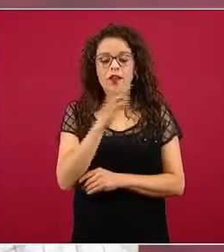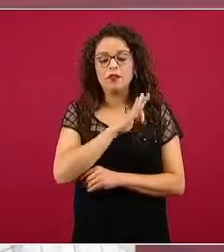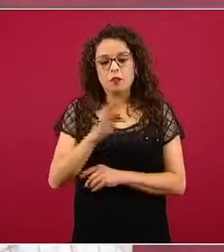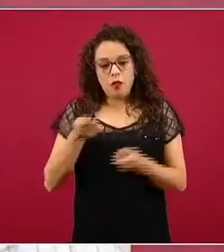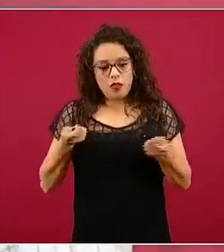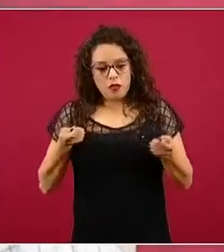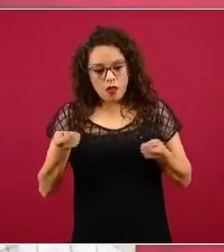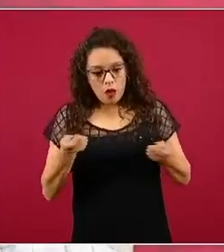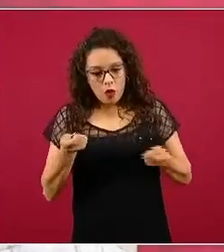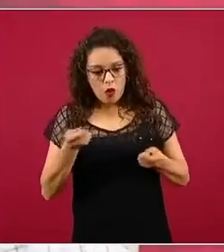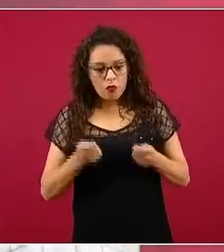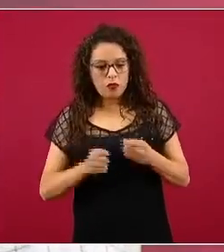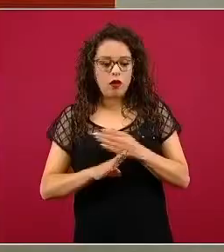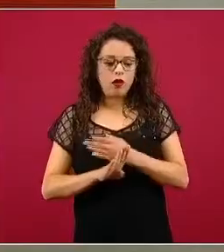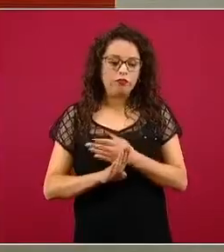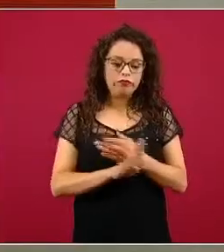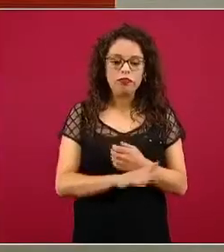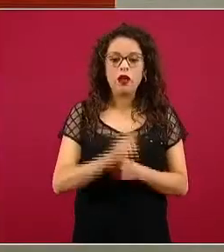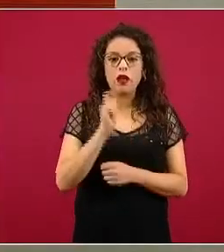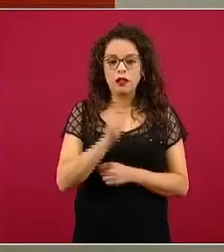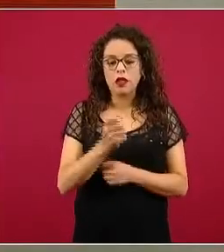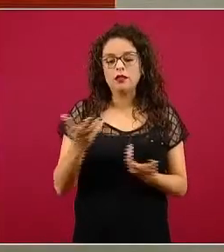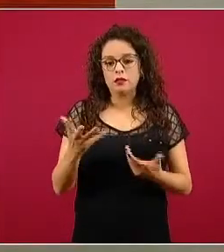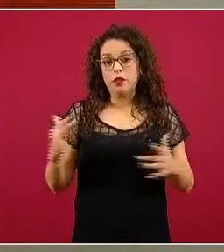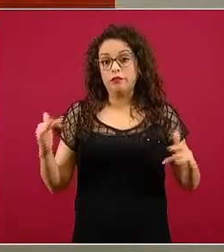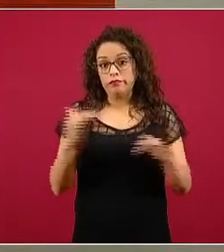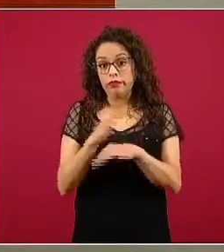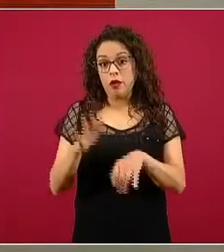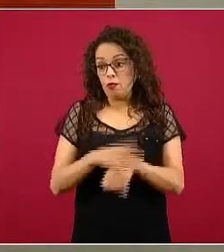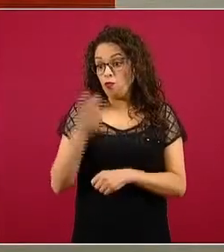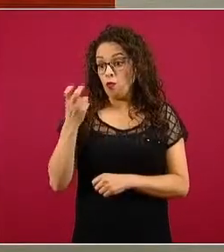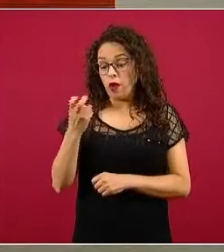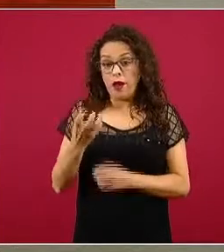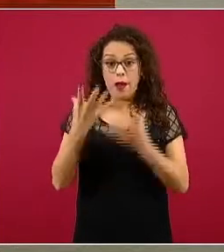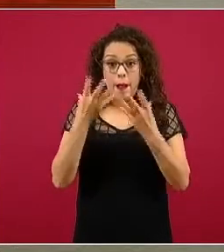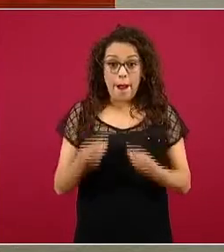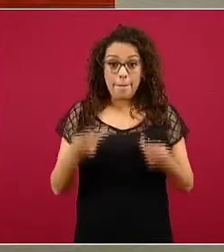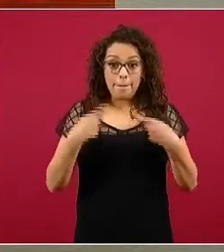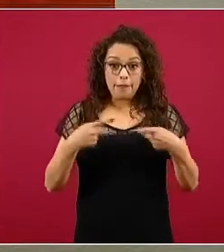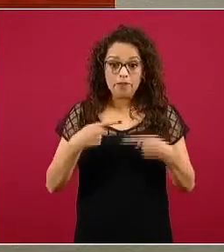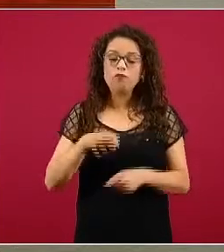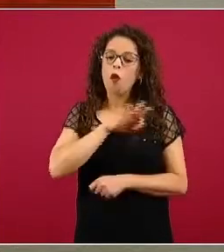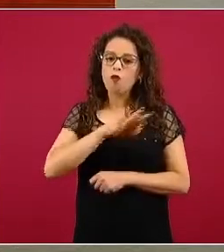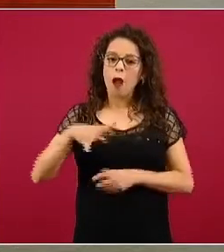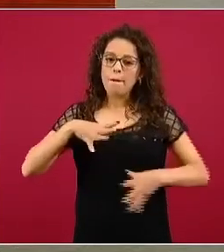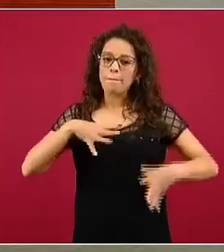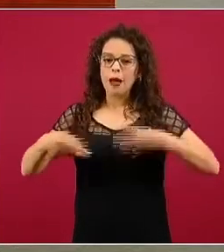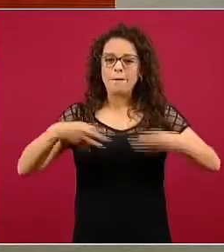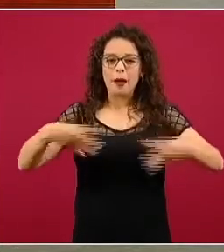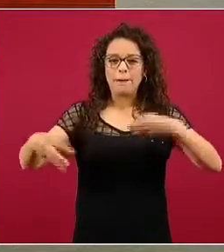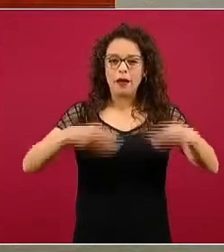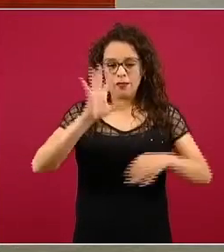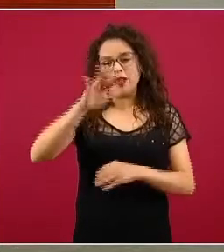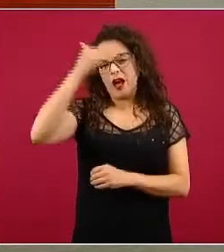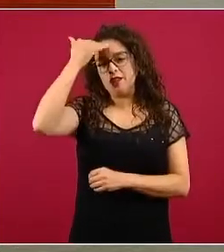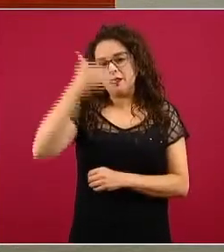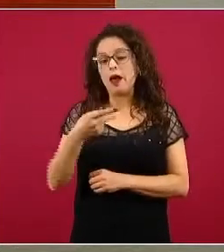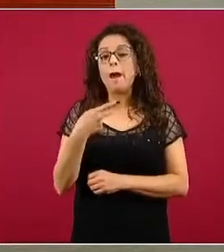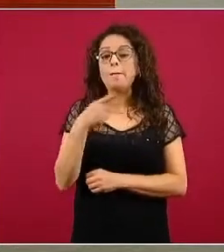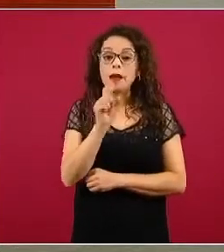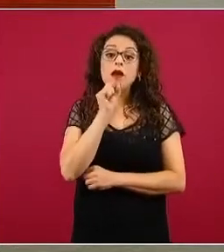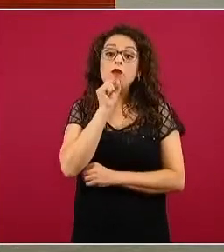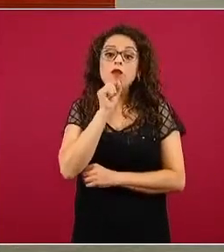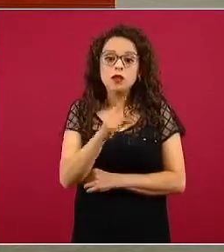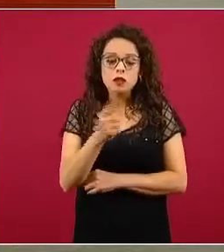controlar, mitigar la movilidad, que sabemos que en su momento es la que contribuye con la dispersión, pero a la par también poder